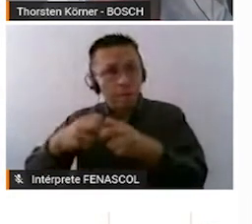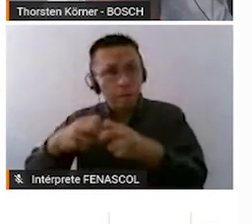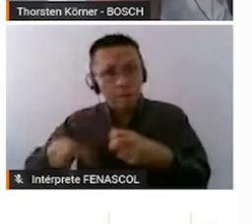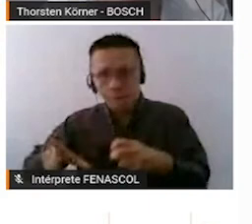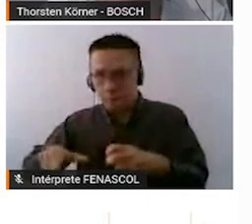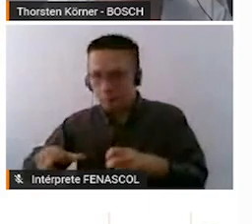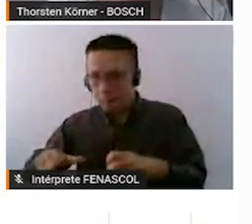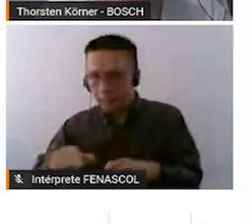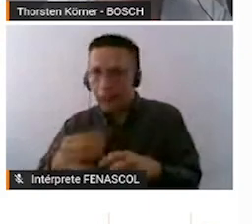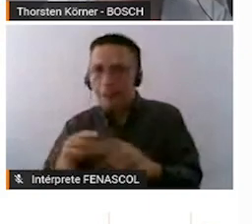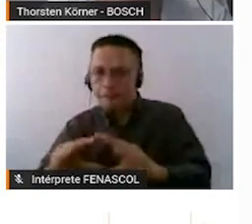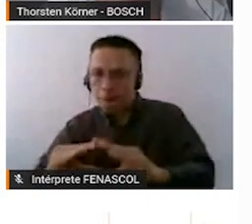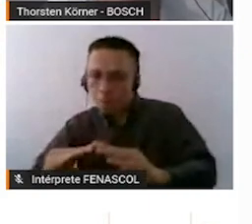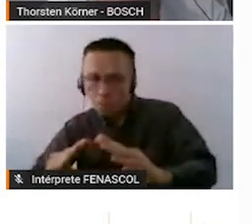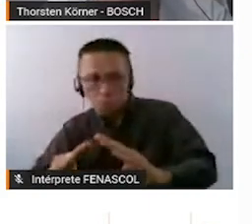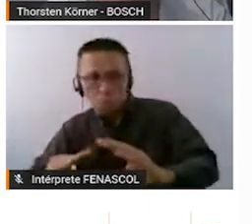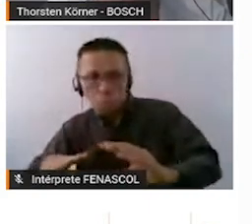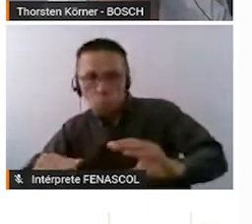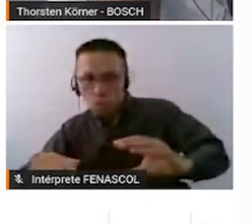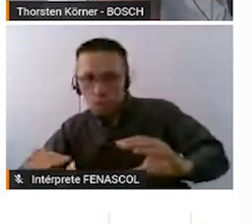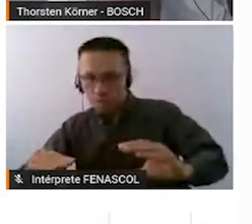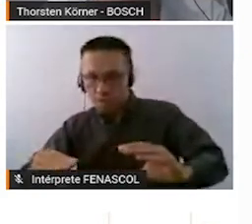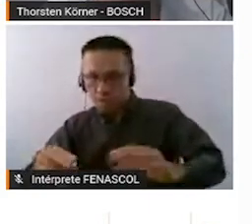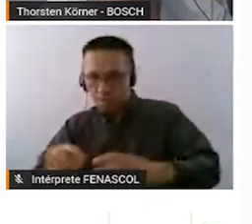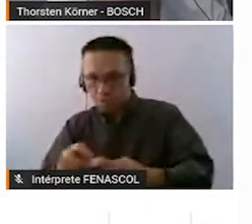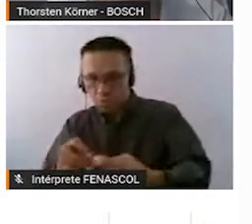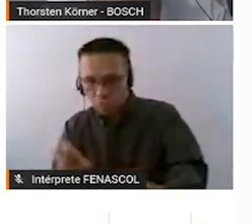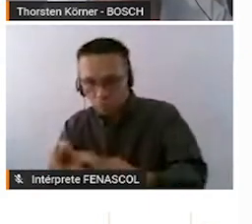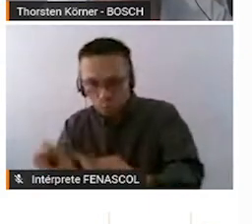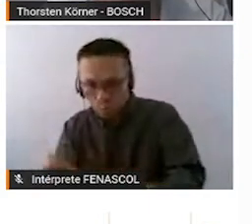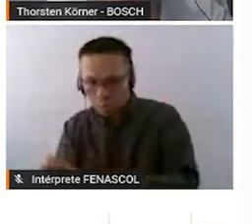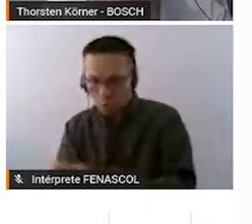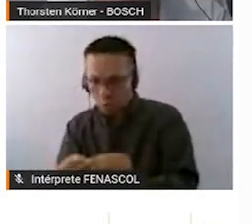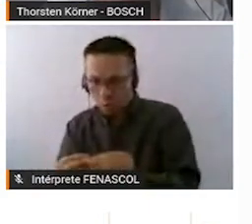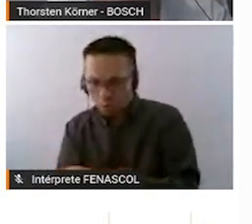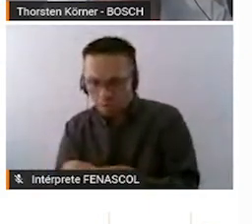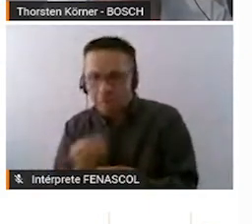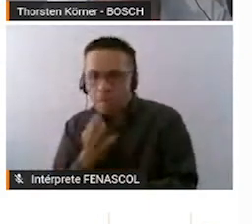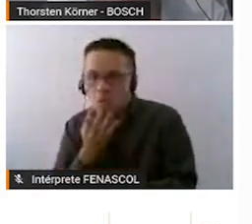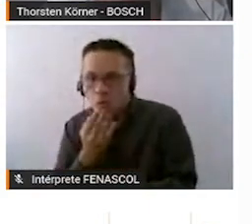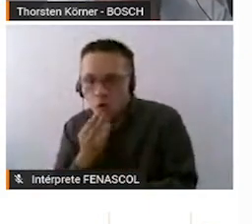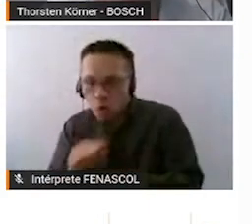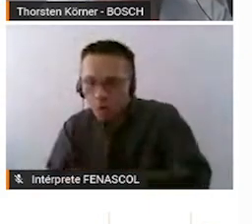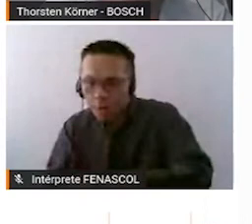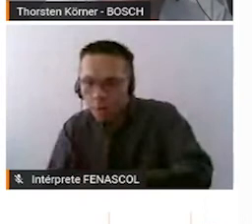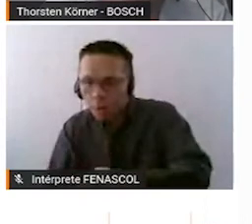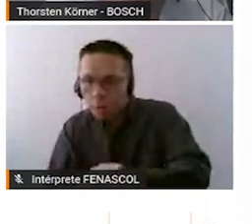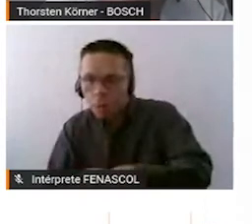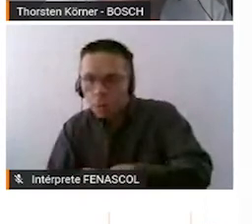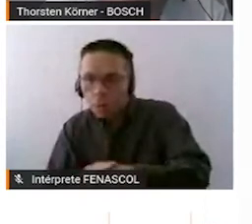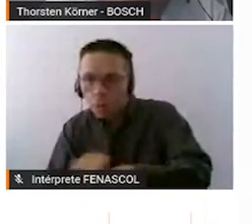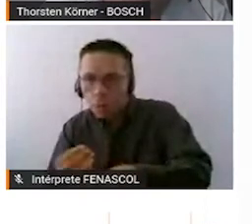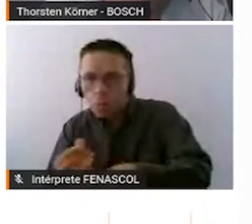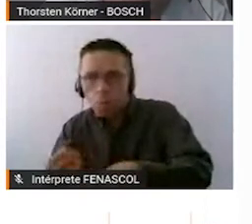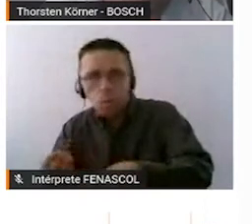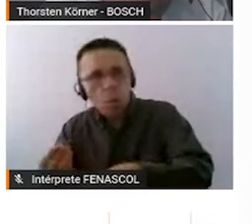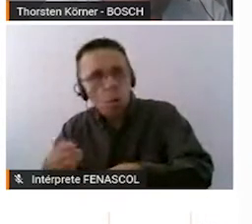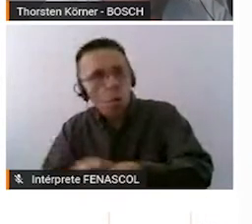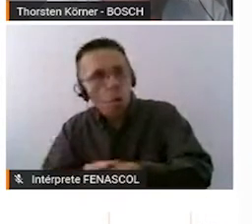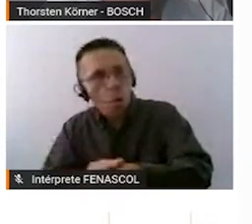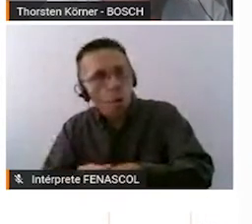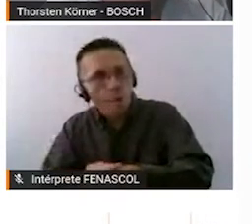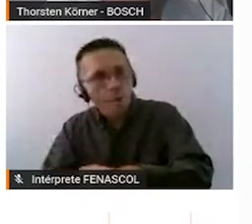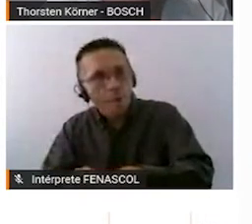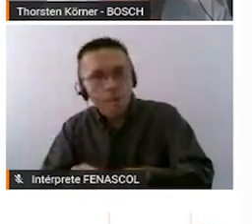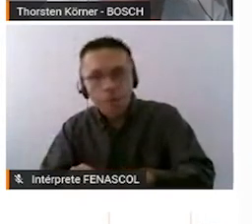los modelos existentes puedo elegir colores, texturas, materiales y lo más importante,